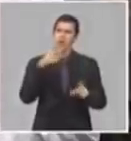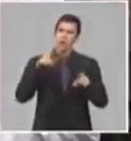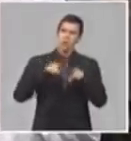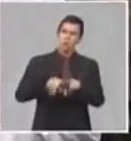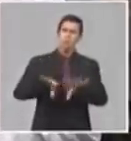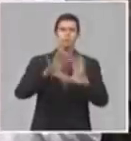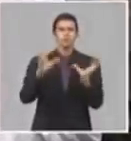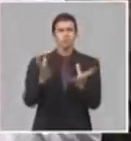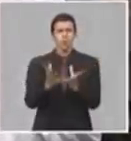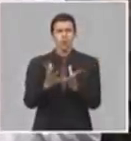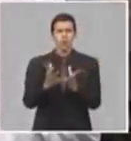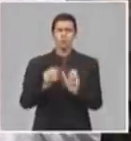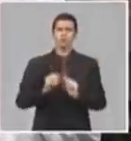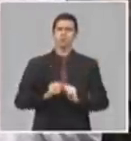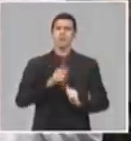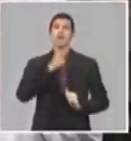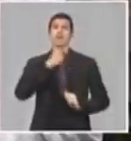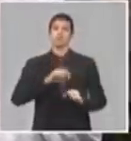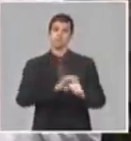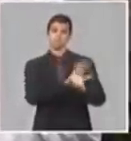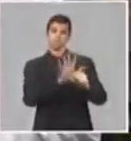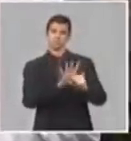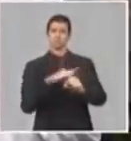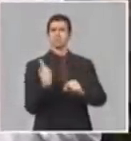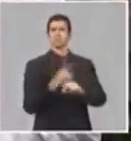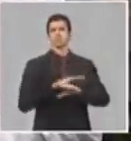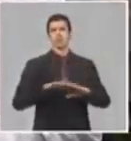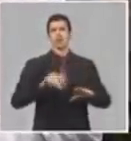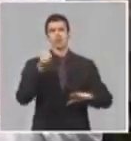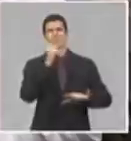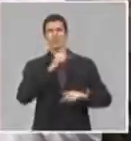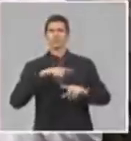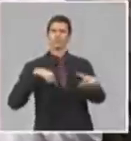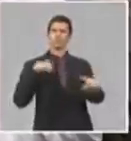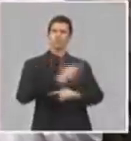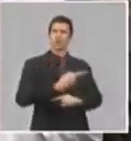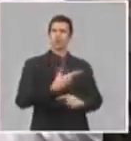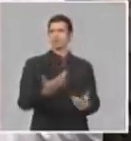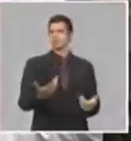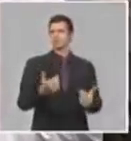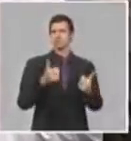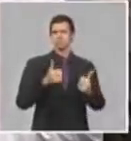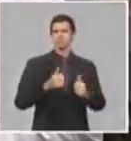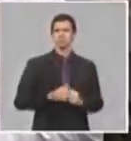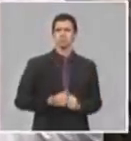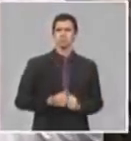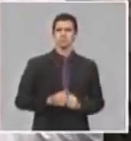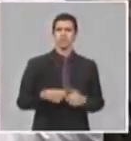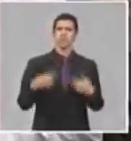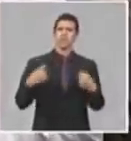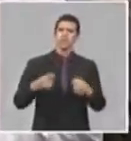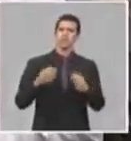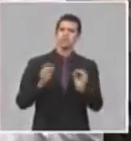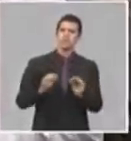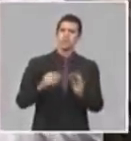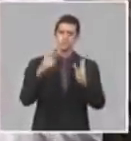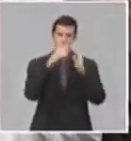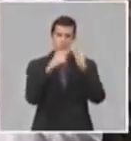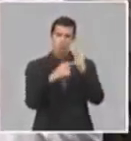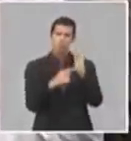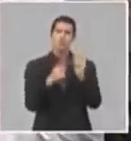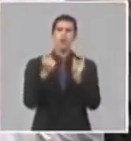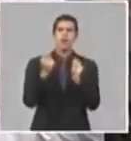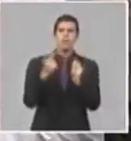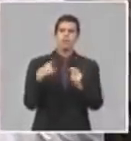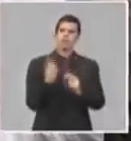enfrentar con éxito la pandemia, nos corresponde ahora implementar con rigor y celeridad las medidas que están en la estrategia para también vencer en la